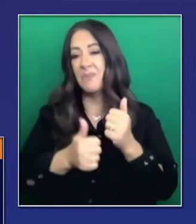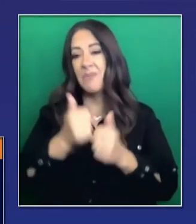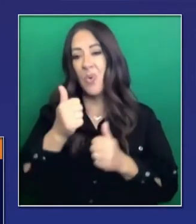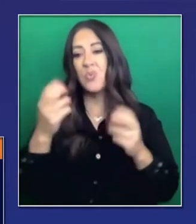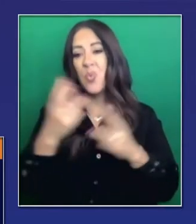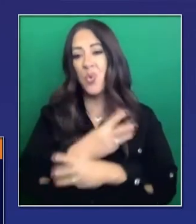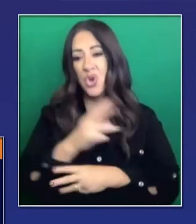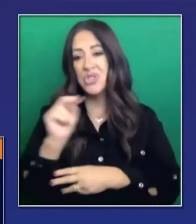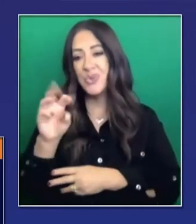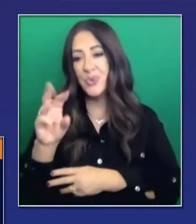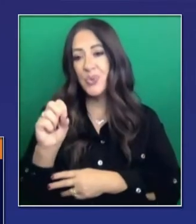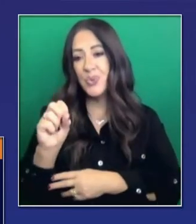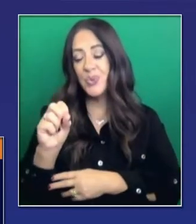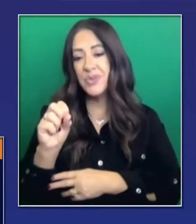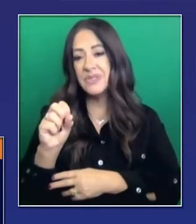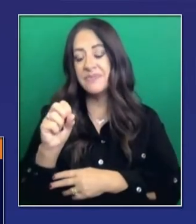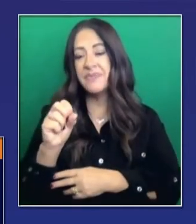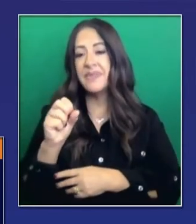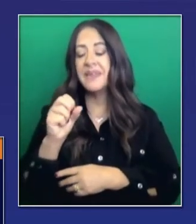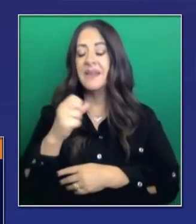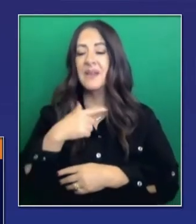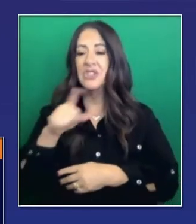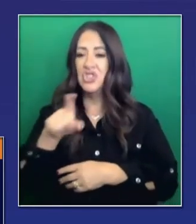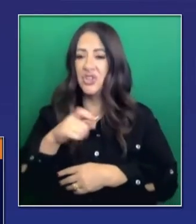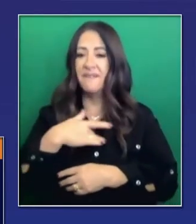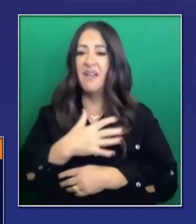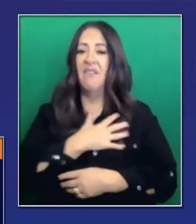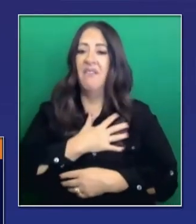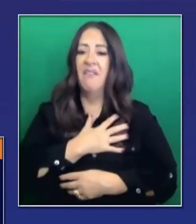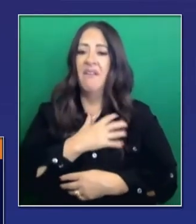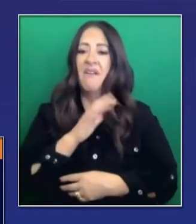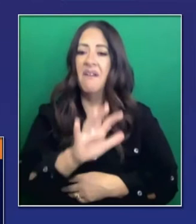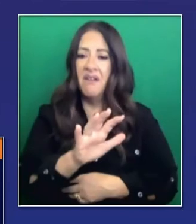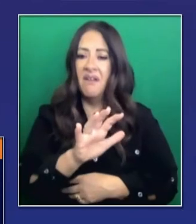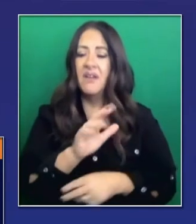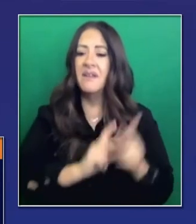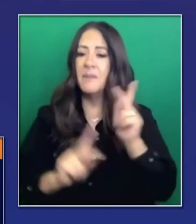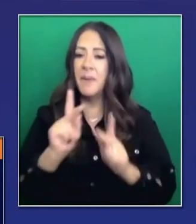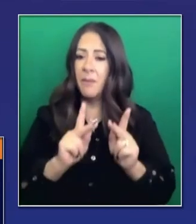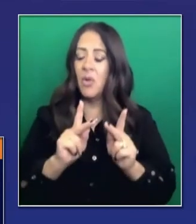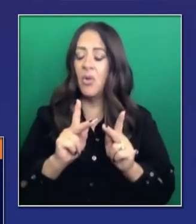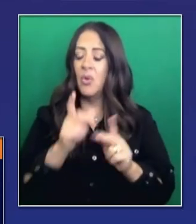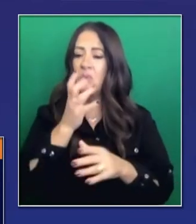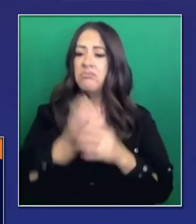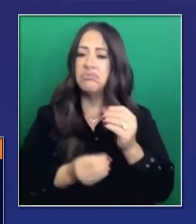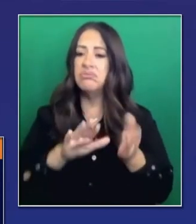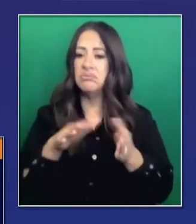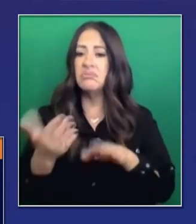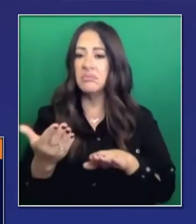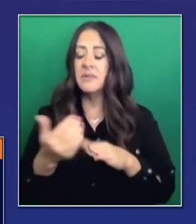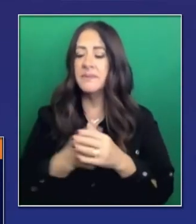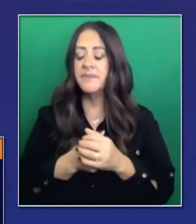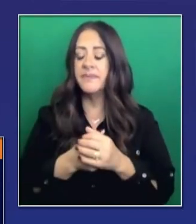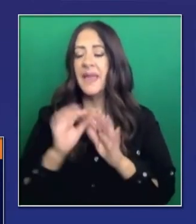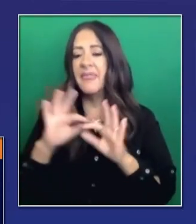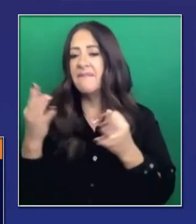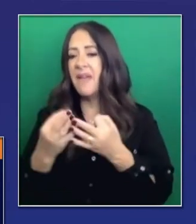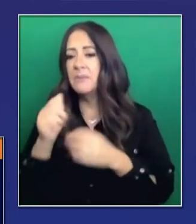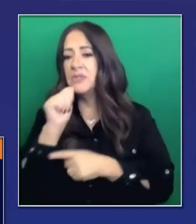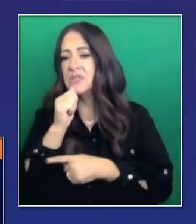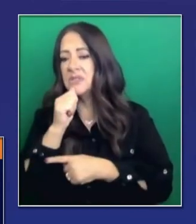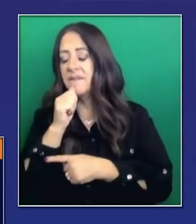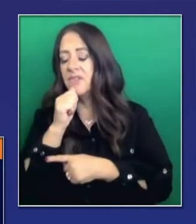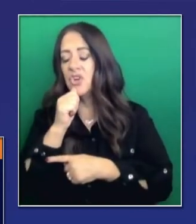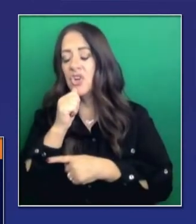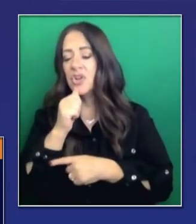cifras sombrías. Cualquier persona que esté viendo, que tenga corazón, la capacidad de